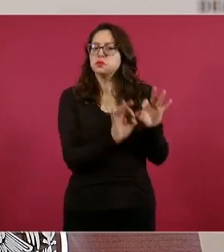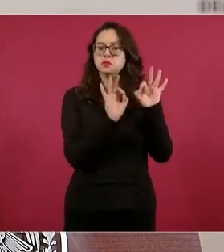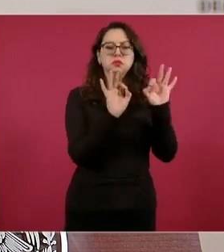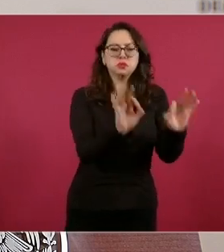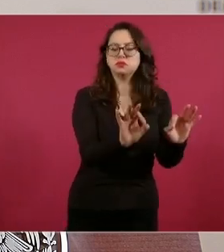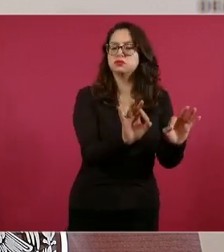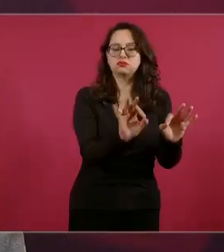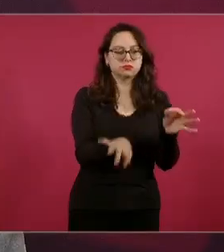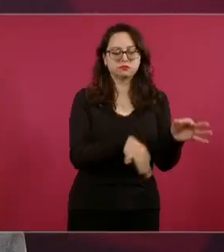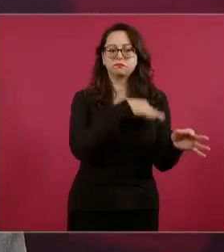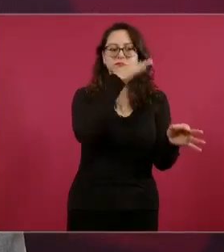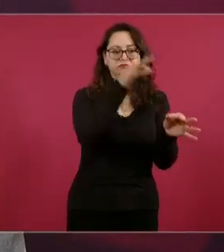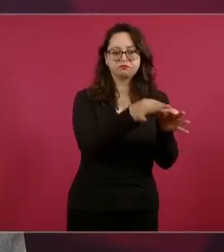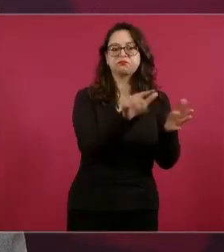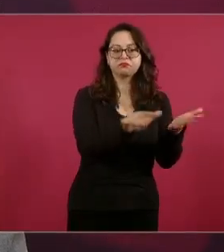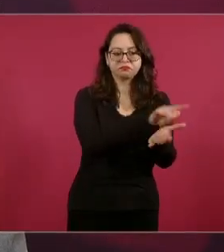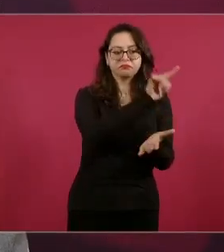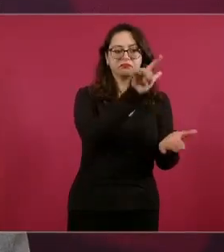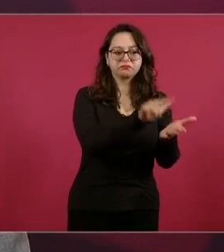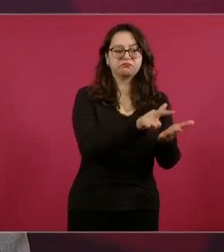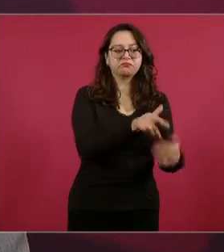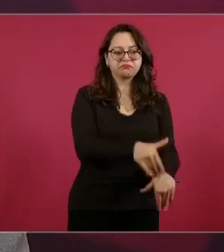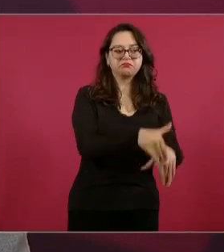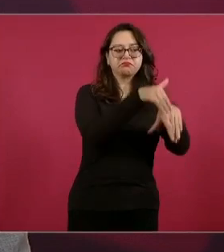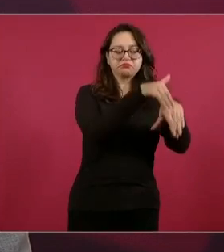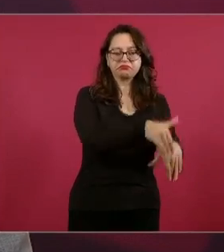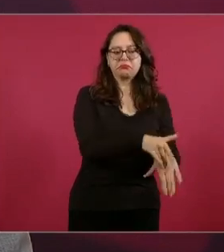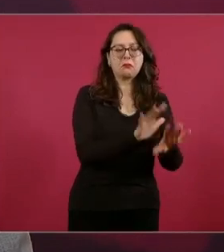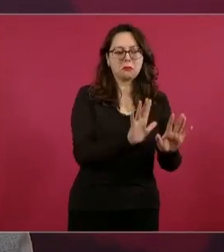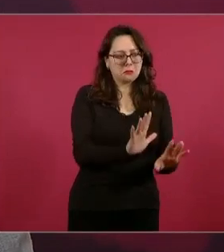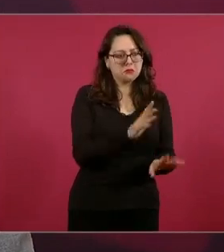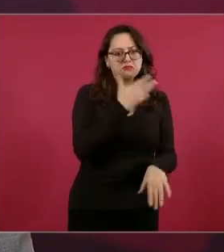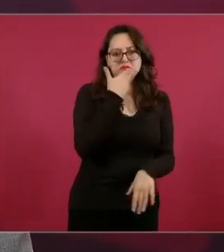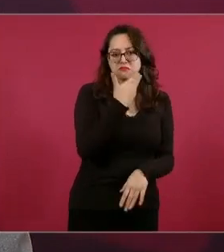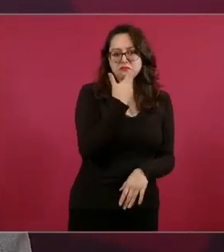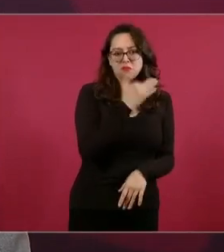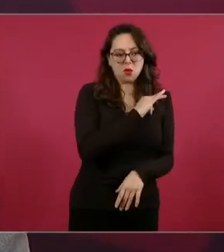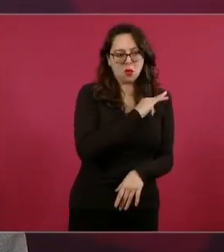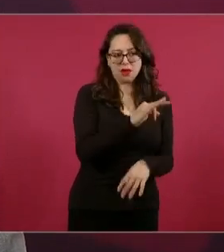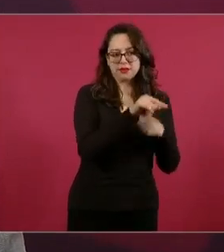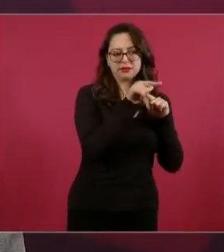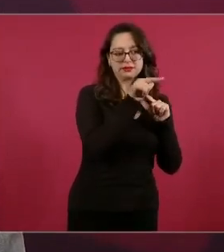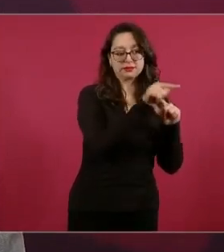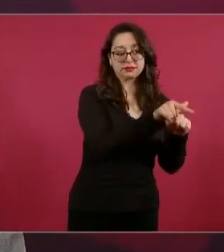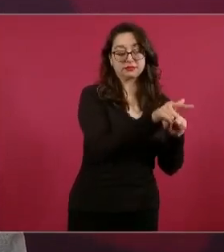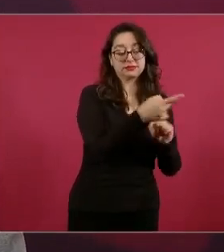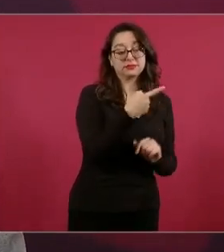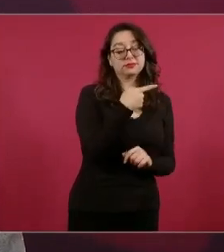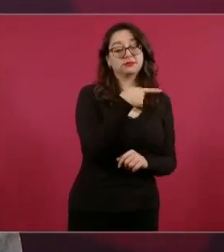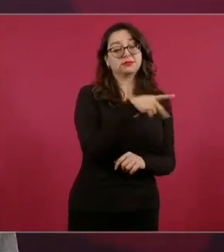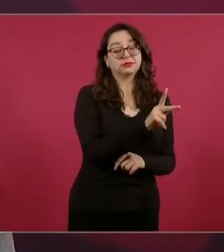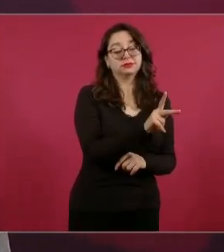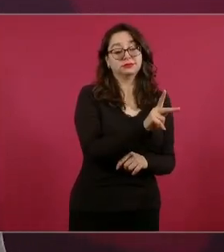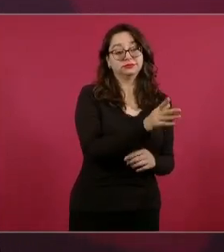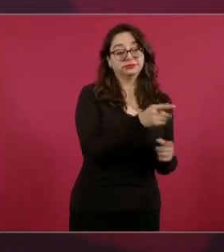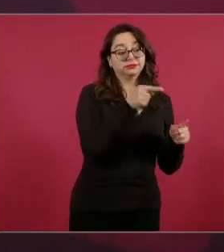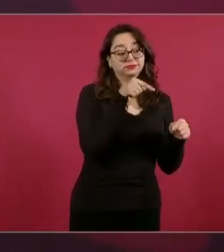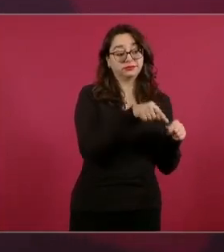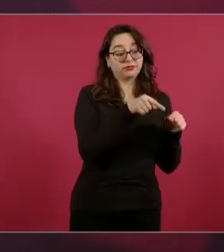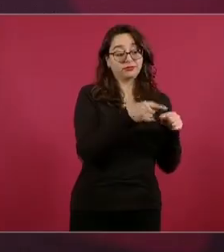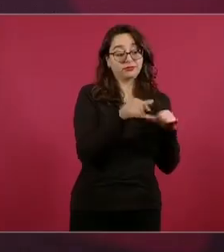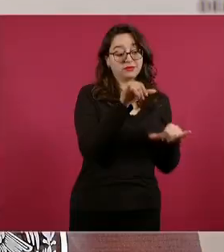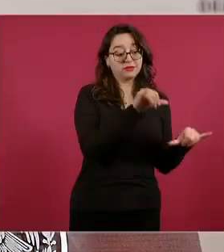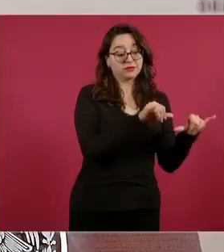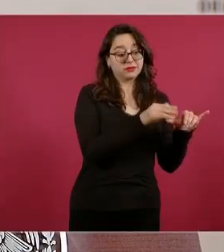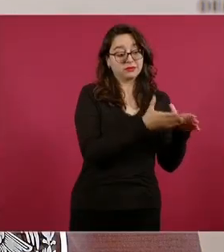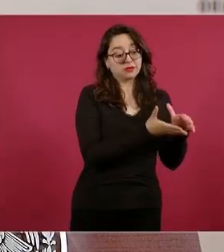Sin embargo, la clave y lo estratégico de esta reforma es que garantiza que el precursor no se desvíe de su fin